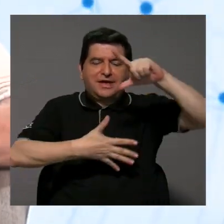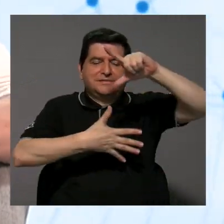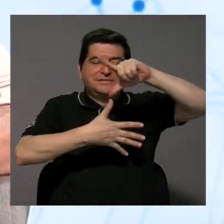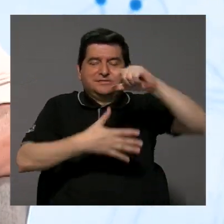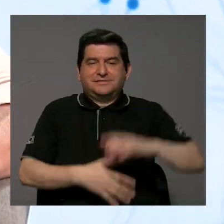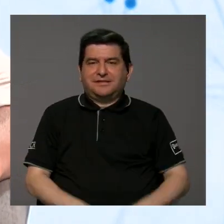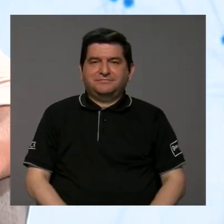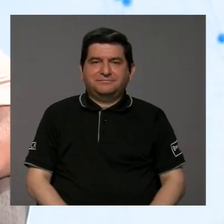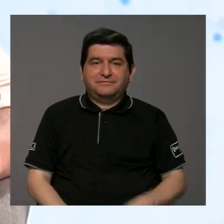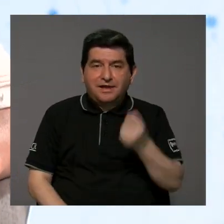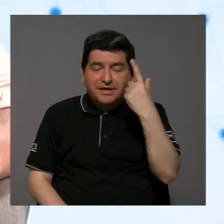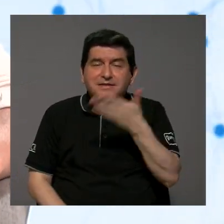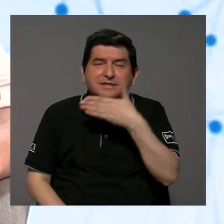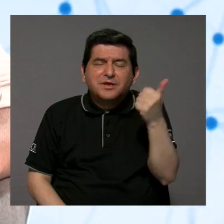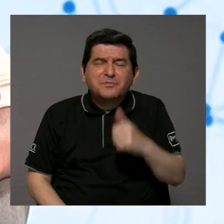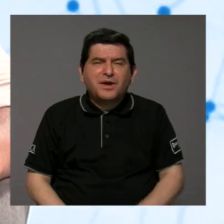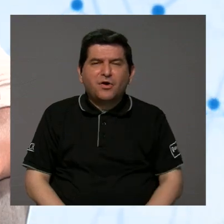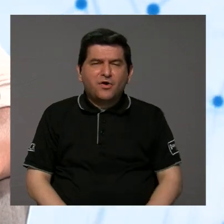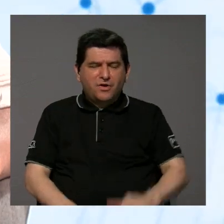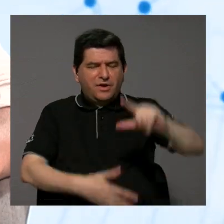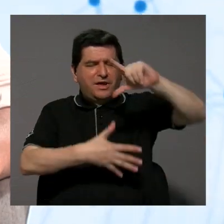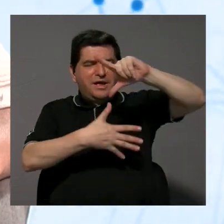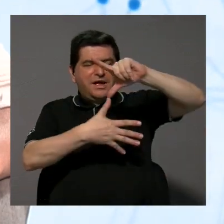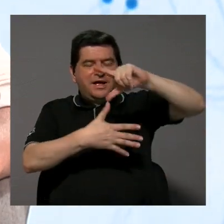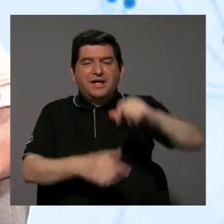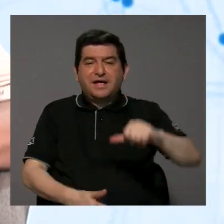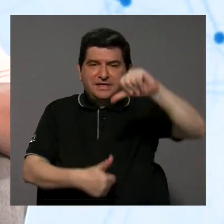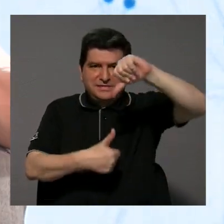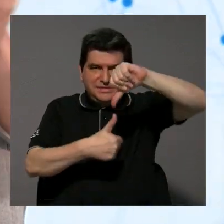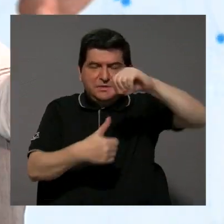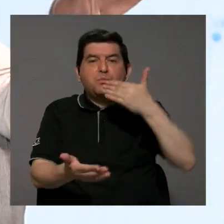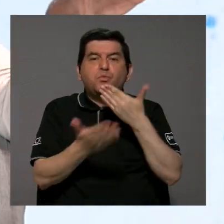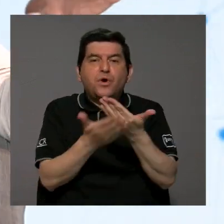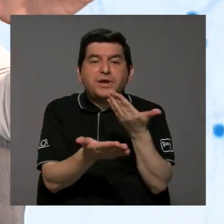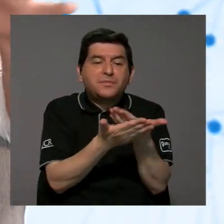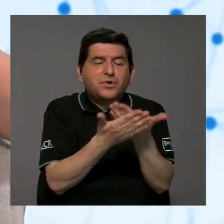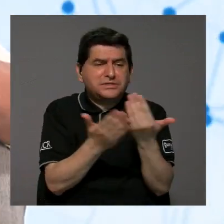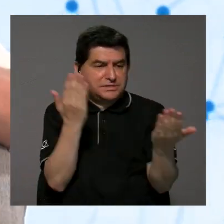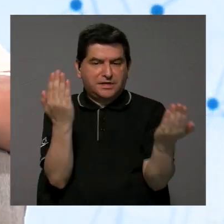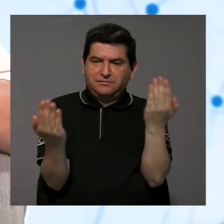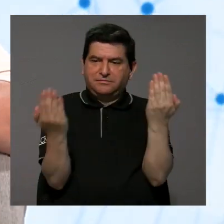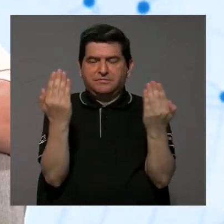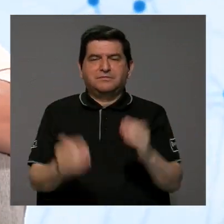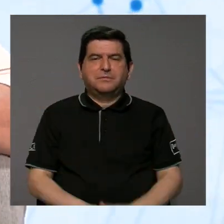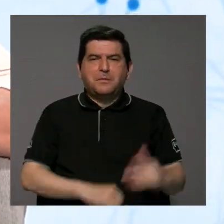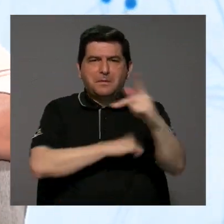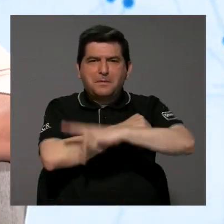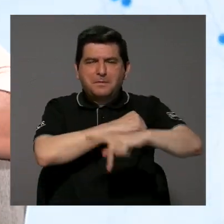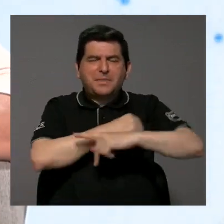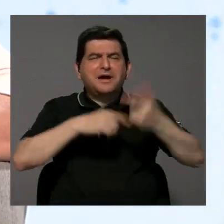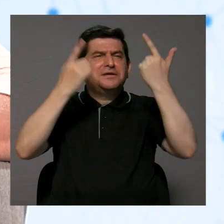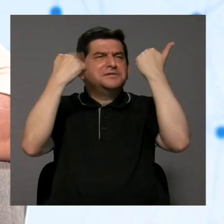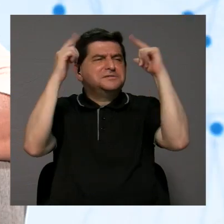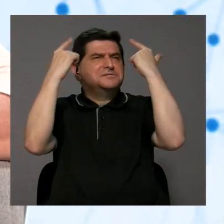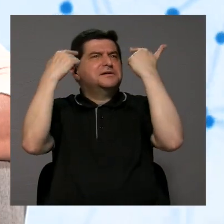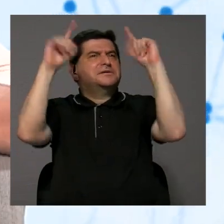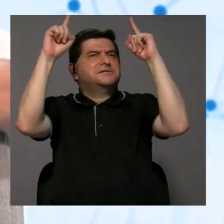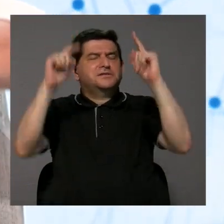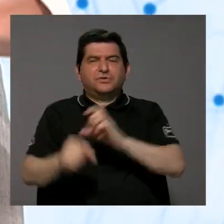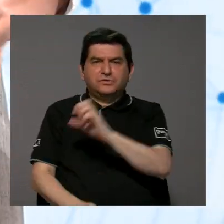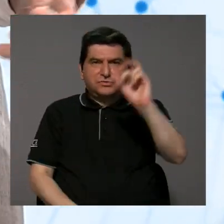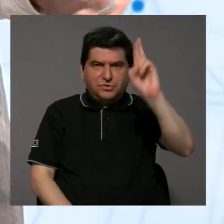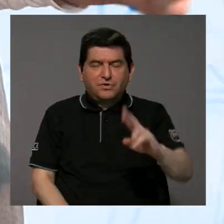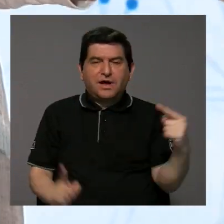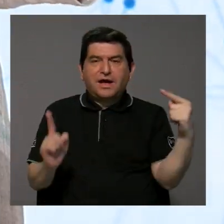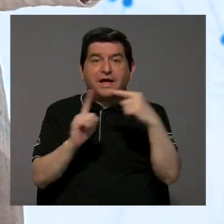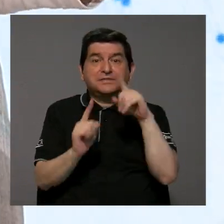Latina. Es decir, que para entender mejor América Latina, Centroamérica es una buena muestra de los contrastes, ¿no? Desde un país que fue exitoso, Costa Rica,